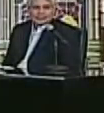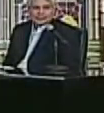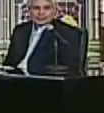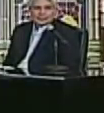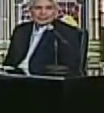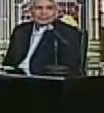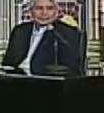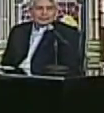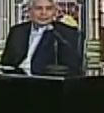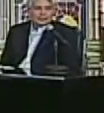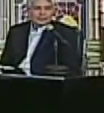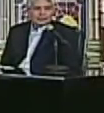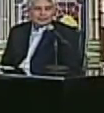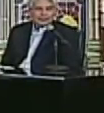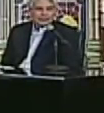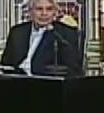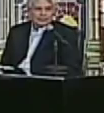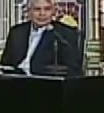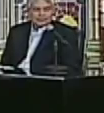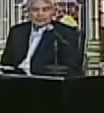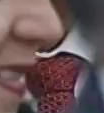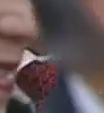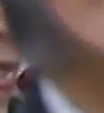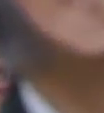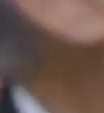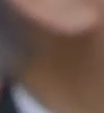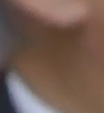¿Será Lara? ¿Será Sucre?